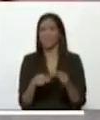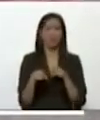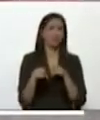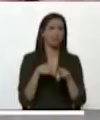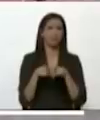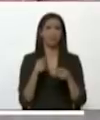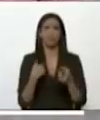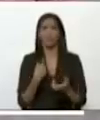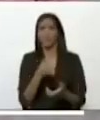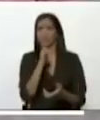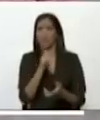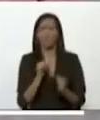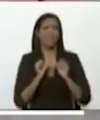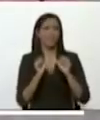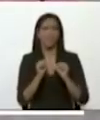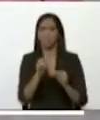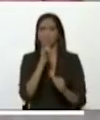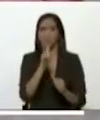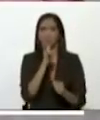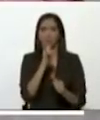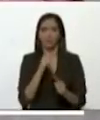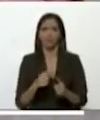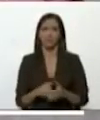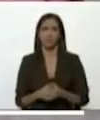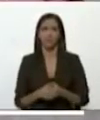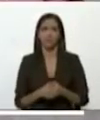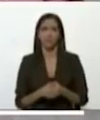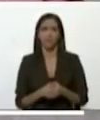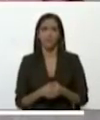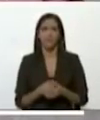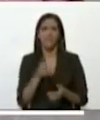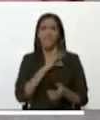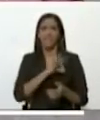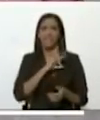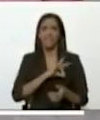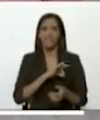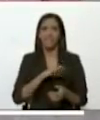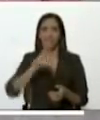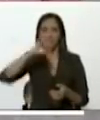fue informar y voy a seguir informando. Con el señor